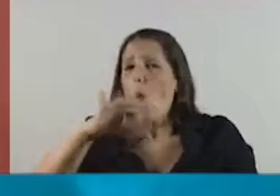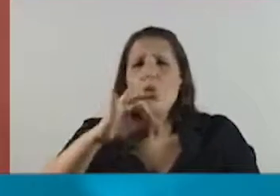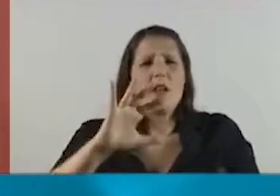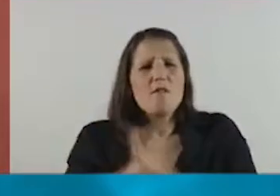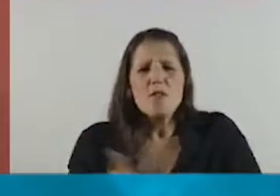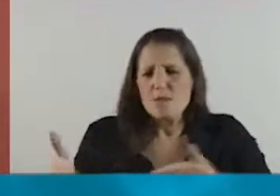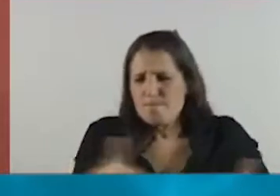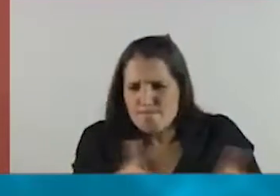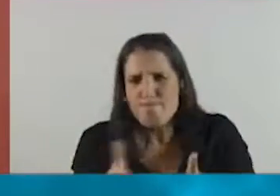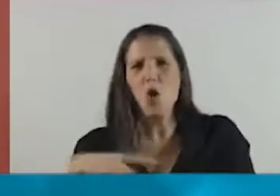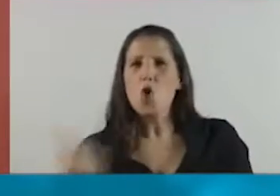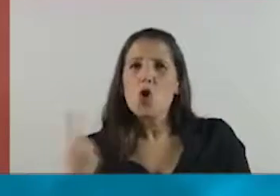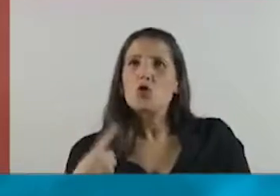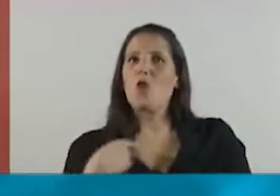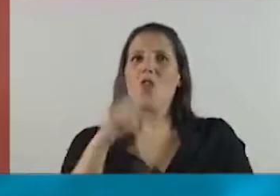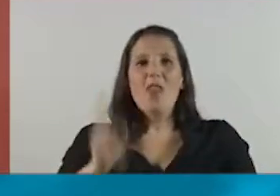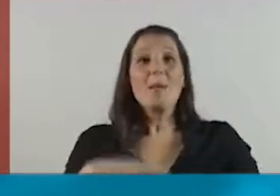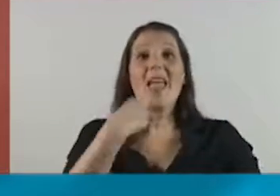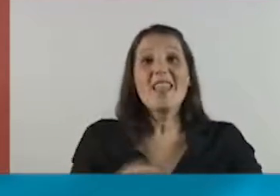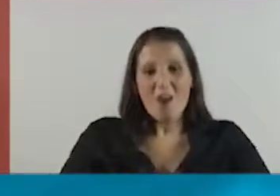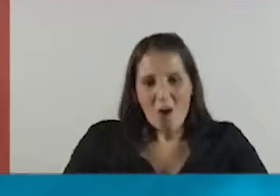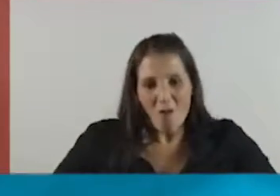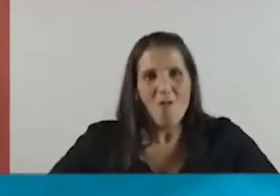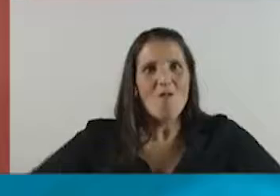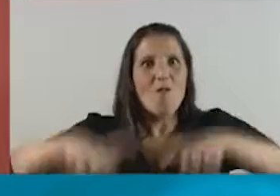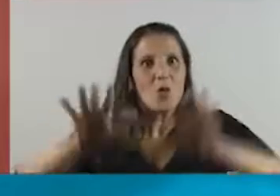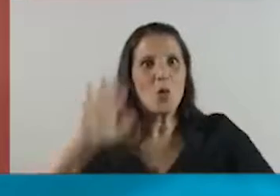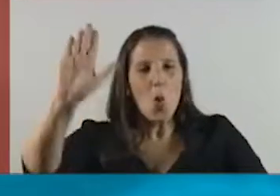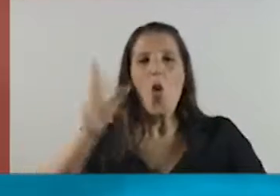hijos podamos tener una vida mejor